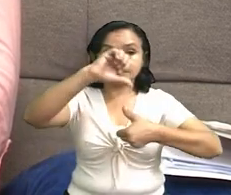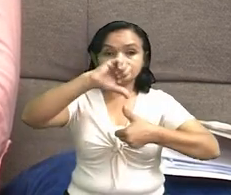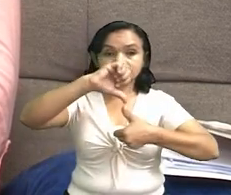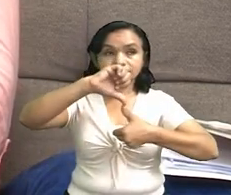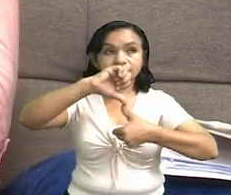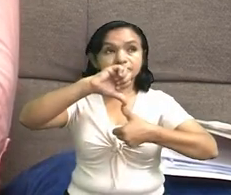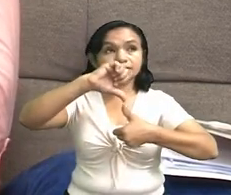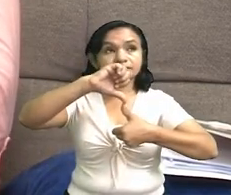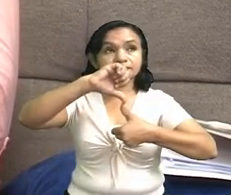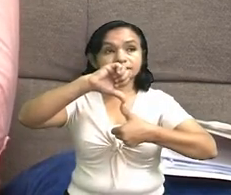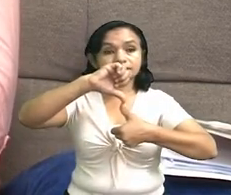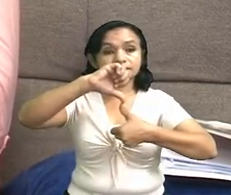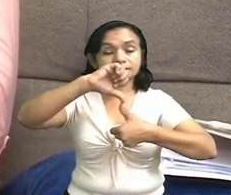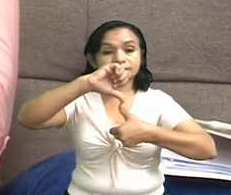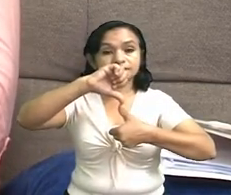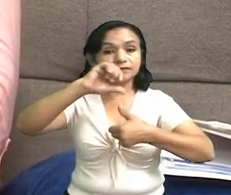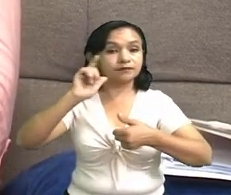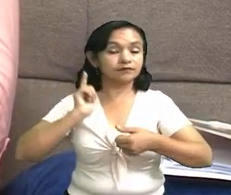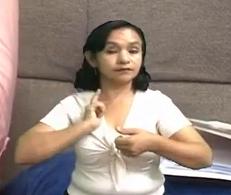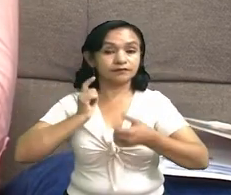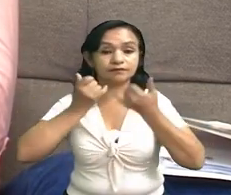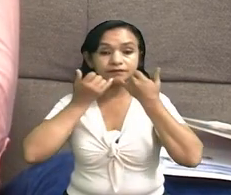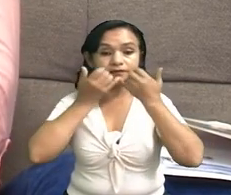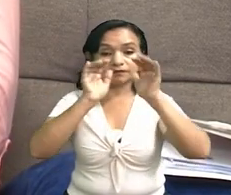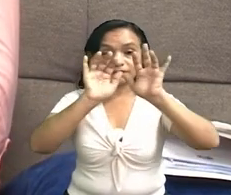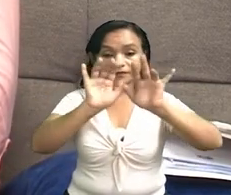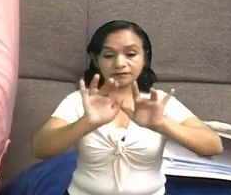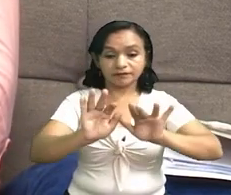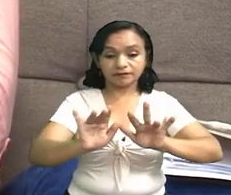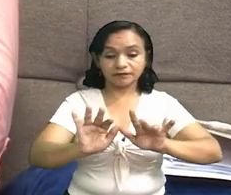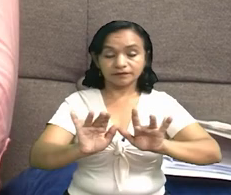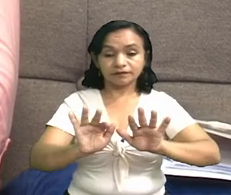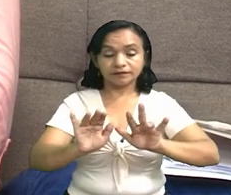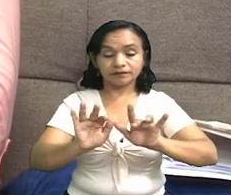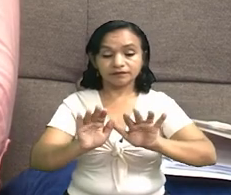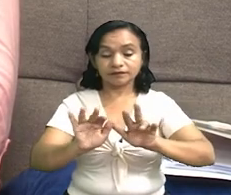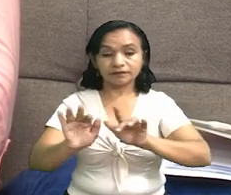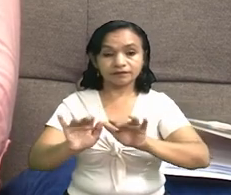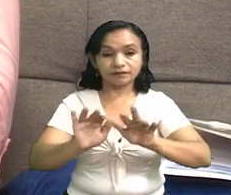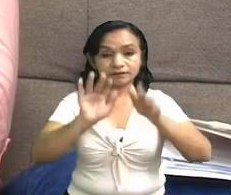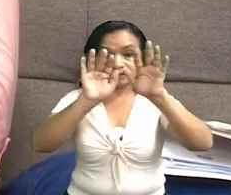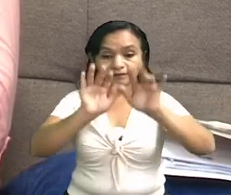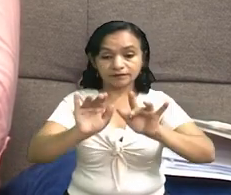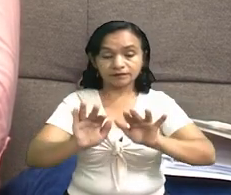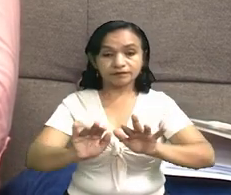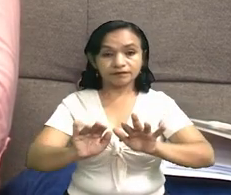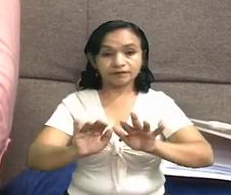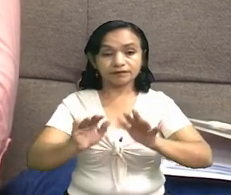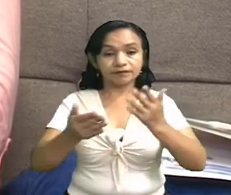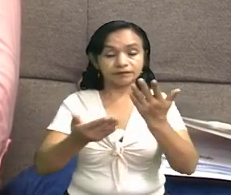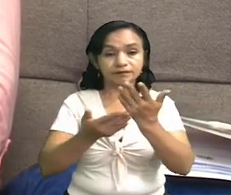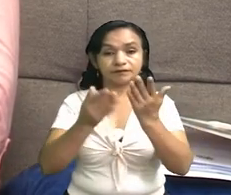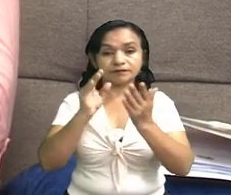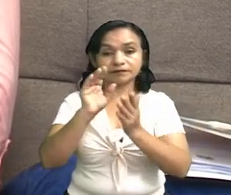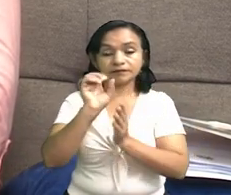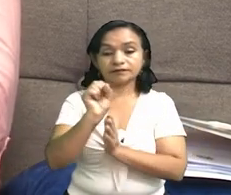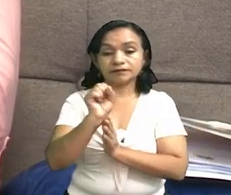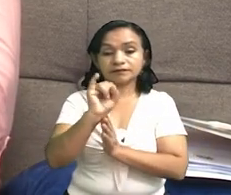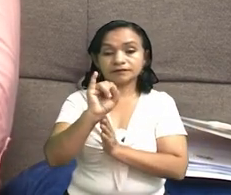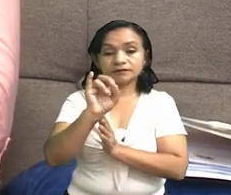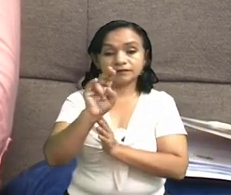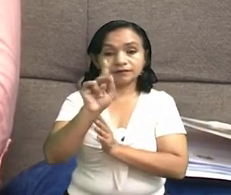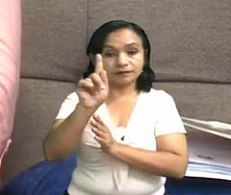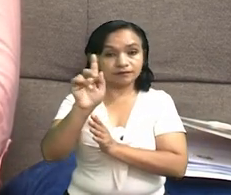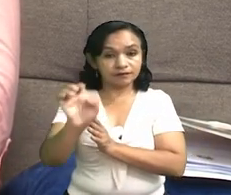lo que es el Centro de Información y Tecnología, que es el CIUTI, que se llama,